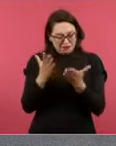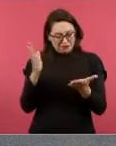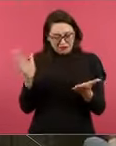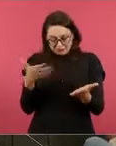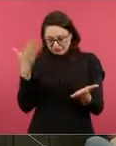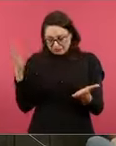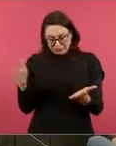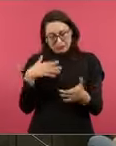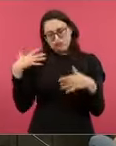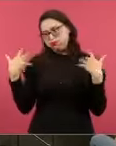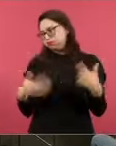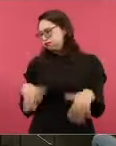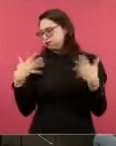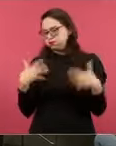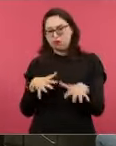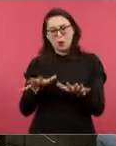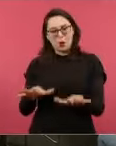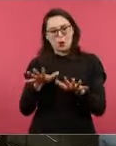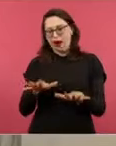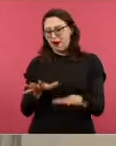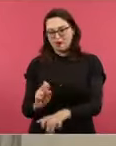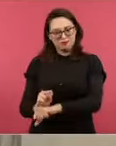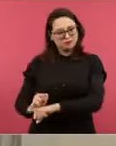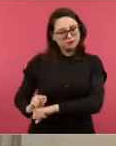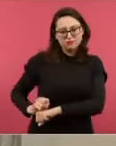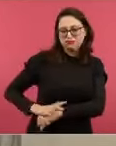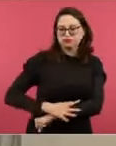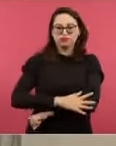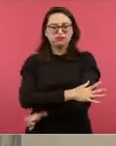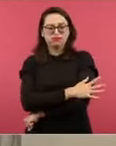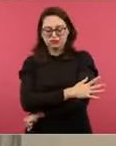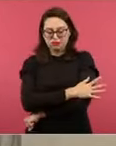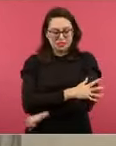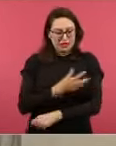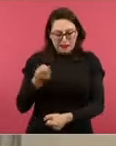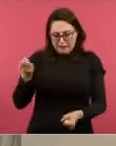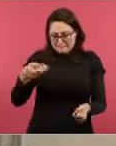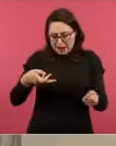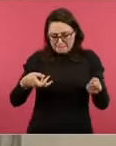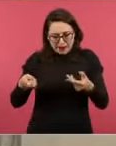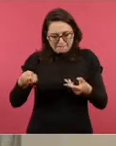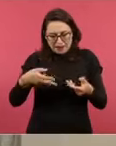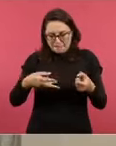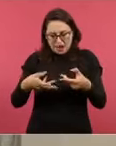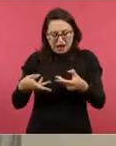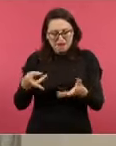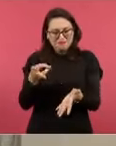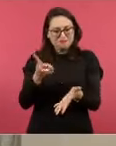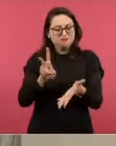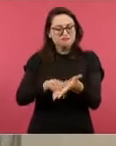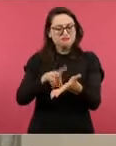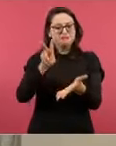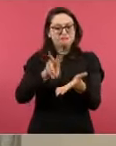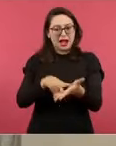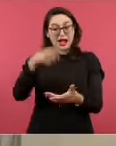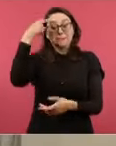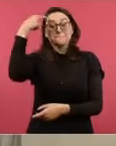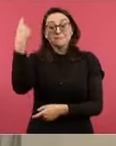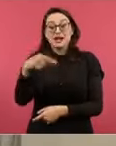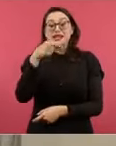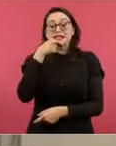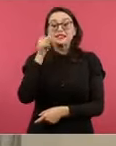porque ahí hay el trabajo de muchas inteligencias con la mejor voluntad de formar a nuestras niñas y niños